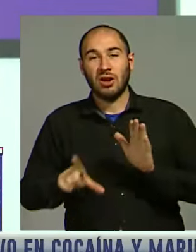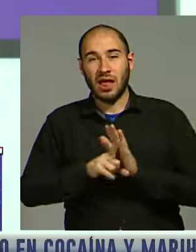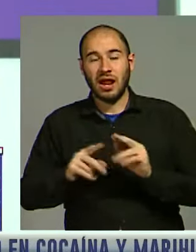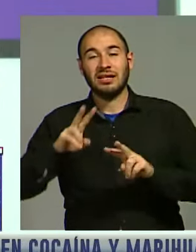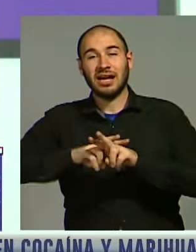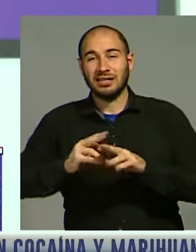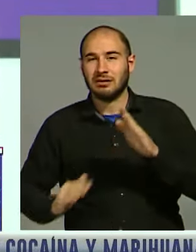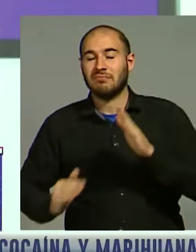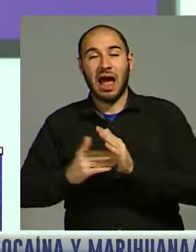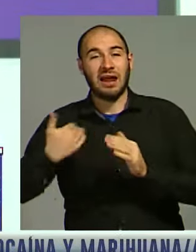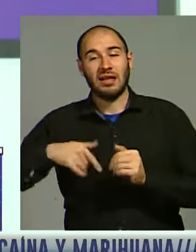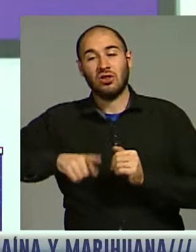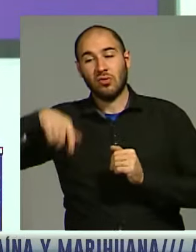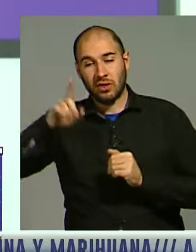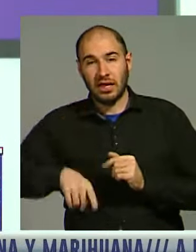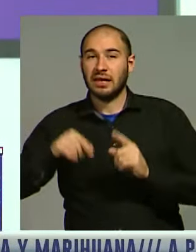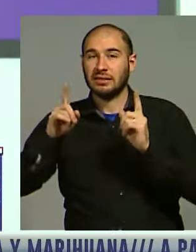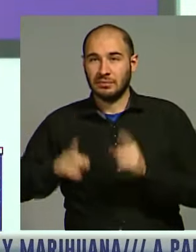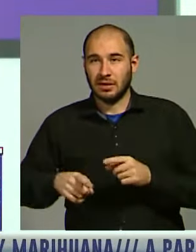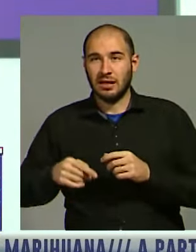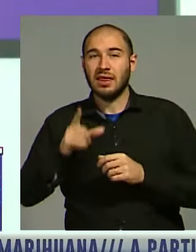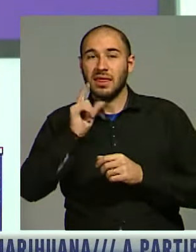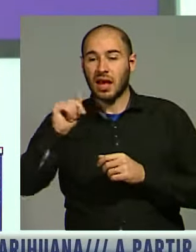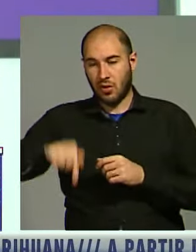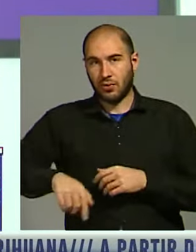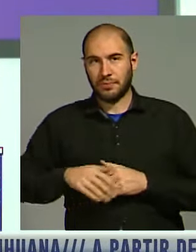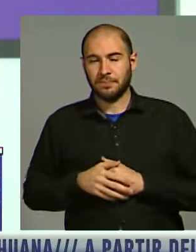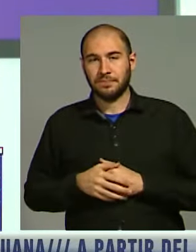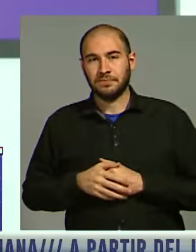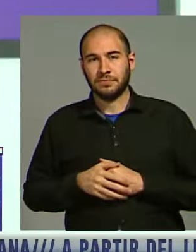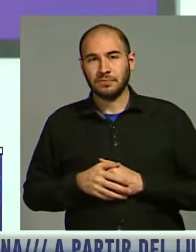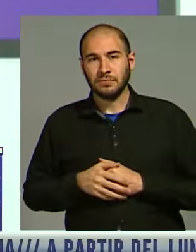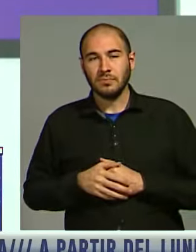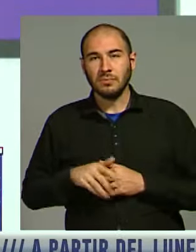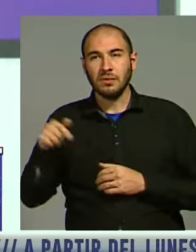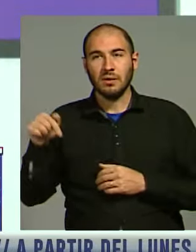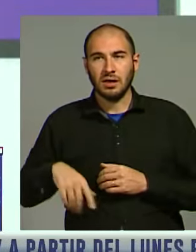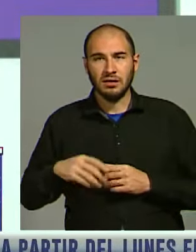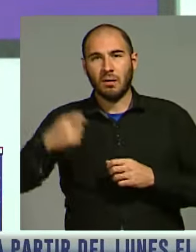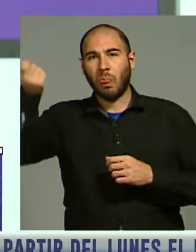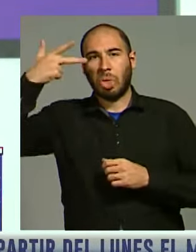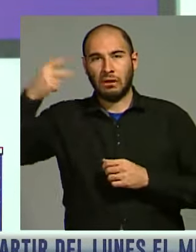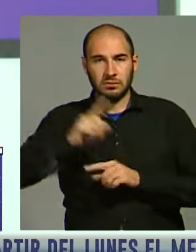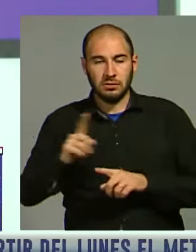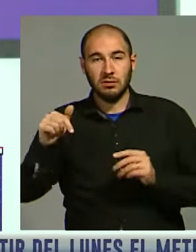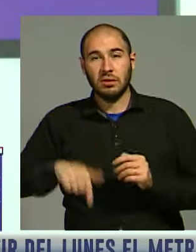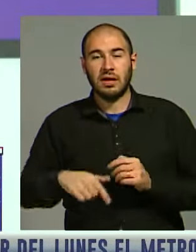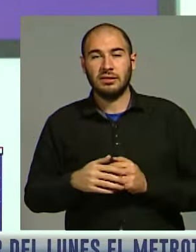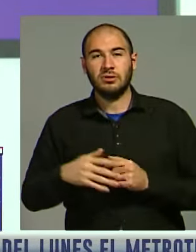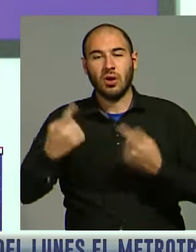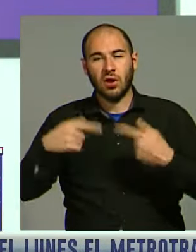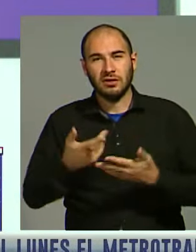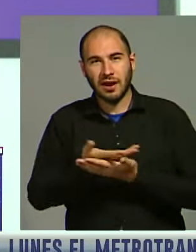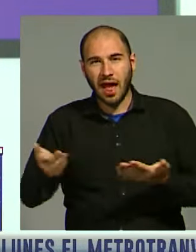trending topic en Argentina todo el día, como también lo ha sido durante el día de hoy. Y esto no cae del cielo. Esto tiene que ver con un enorme fenómeno